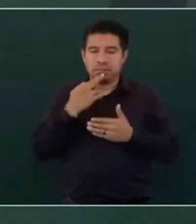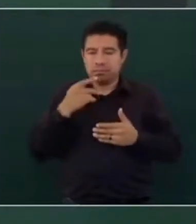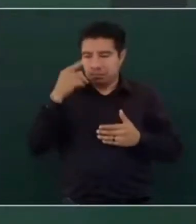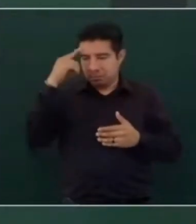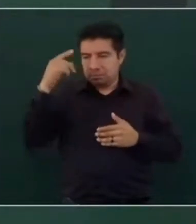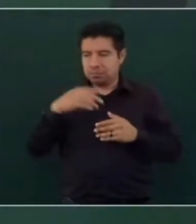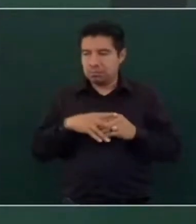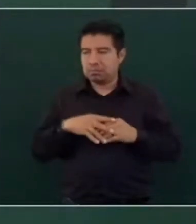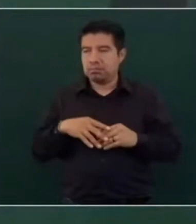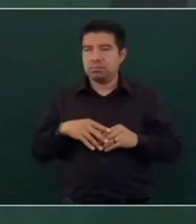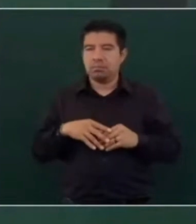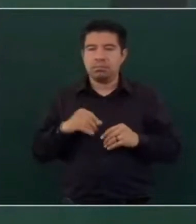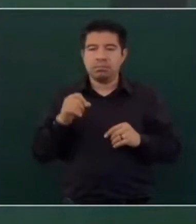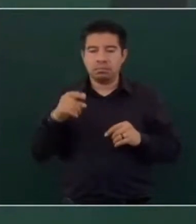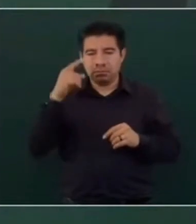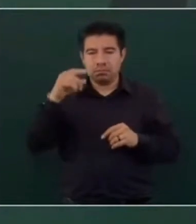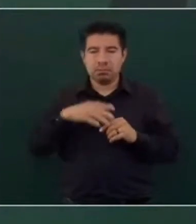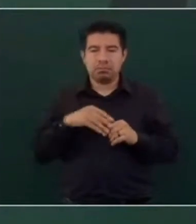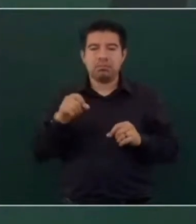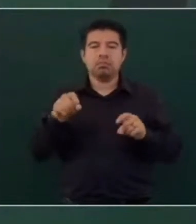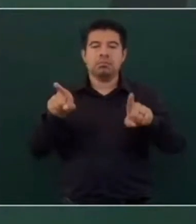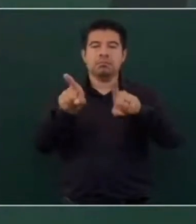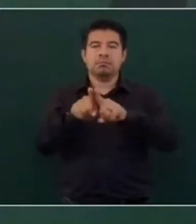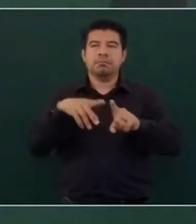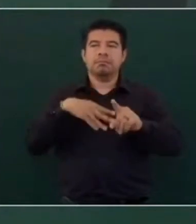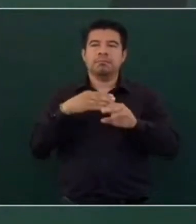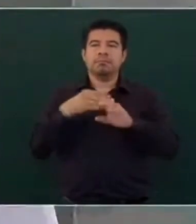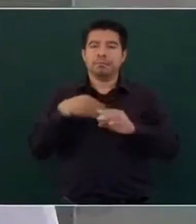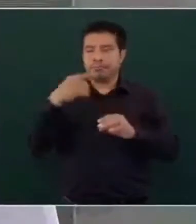hay capacidad de consumo.